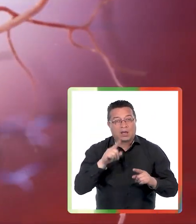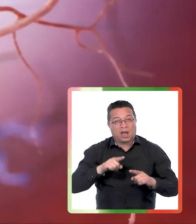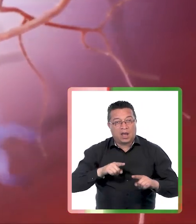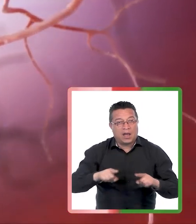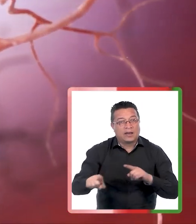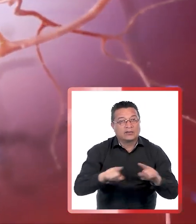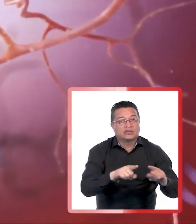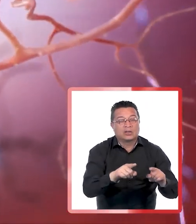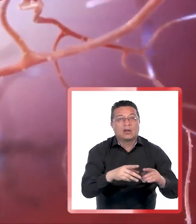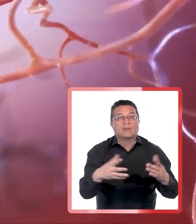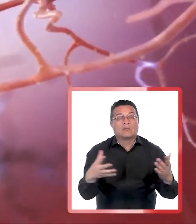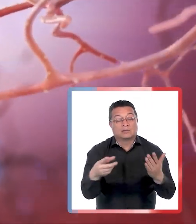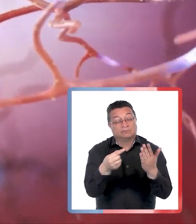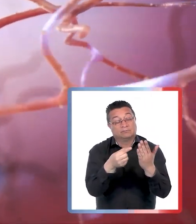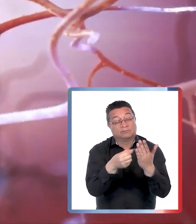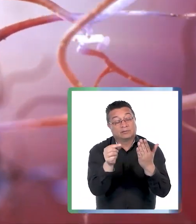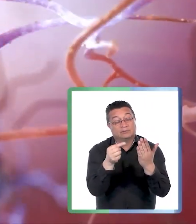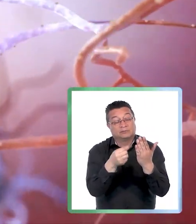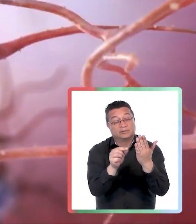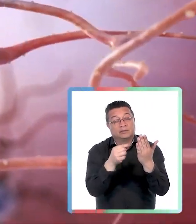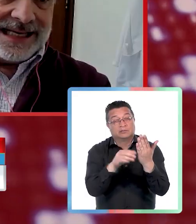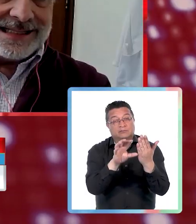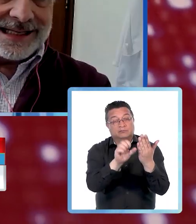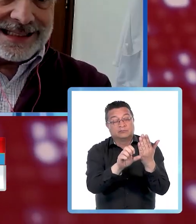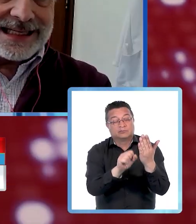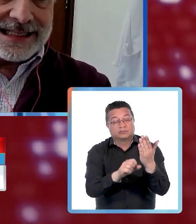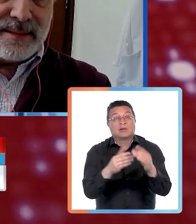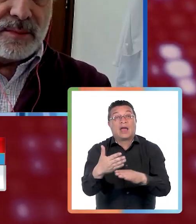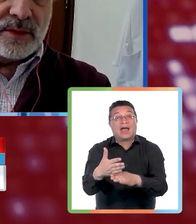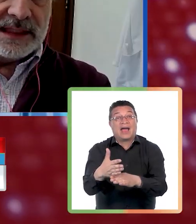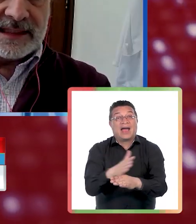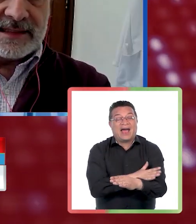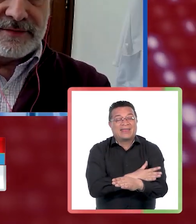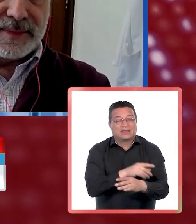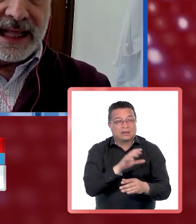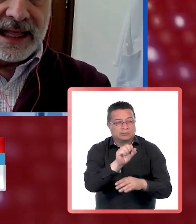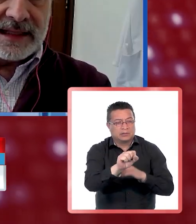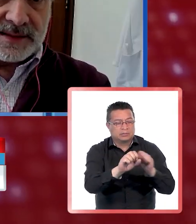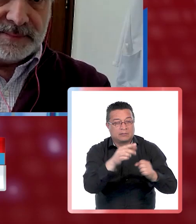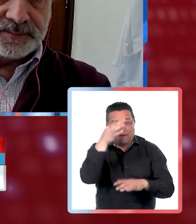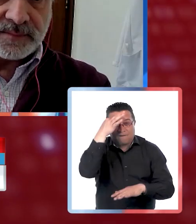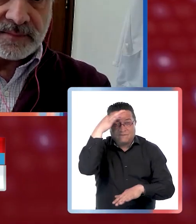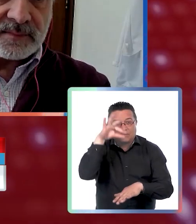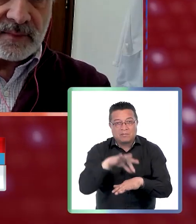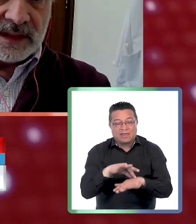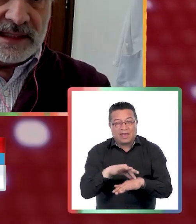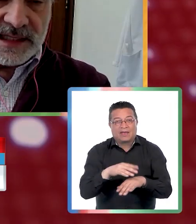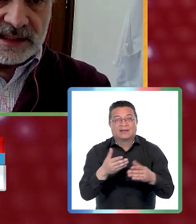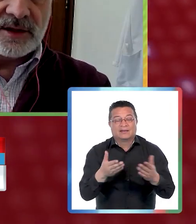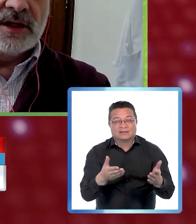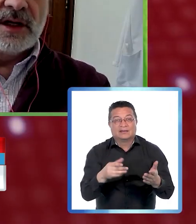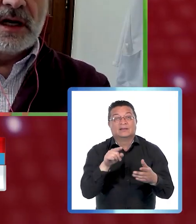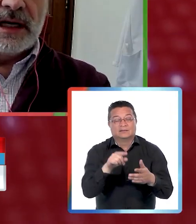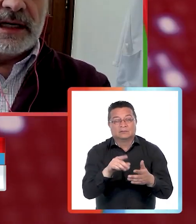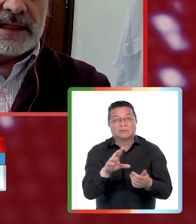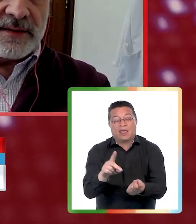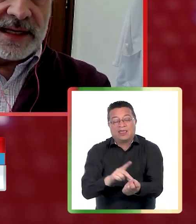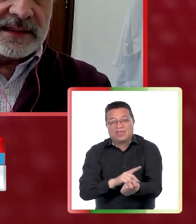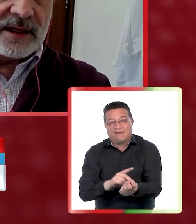los acciones para diagnosticar y tratar a tiempo estas enfermedades,